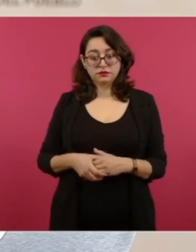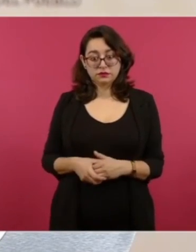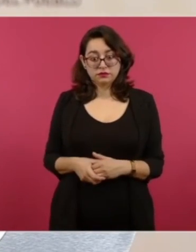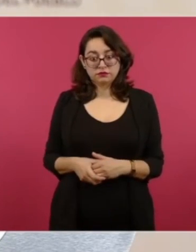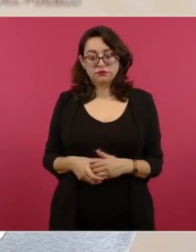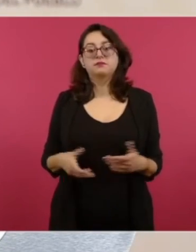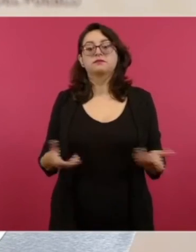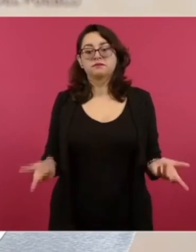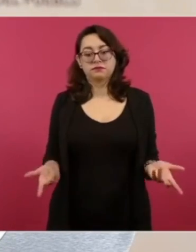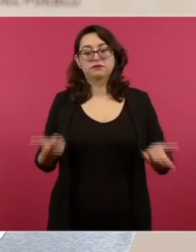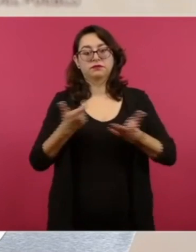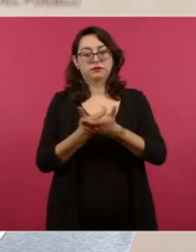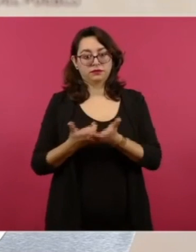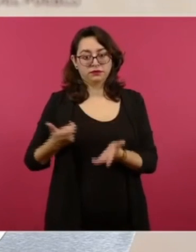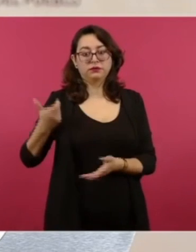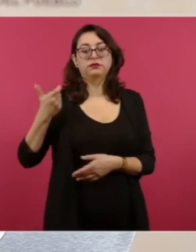Y tienen que pagar el rescate.